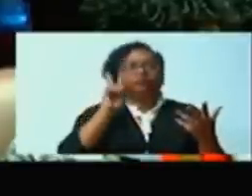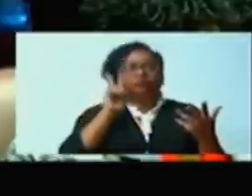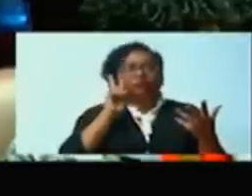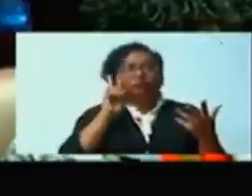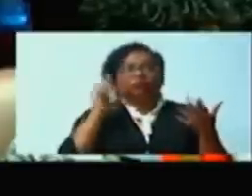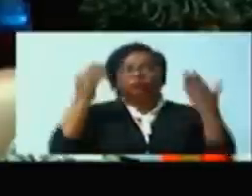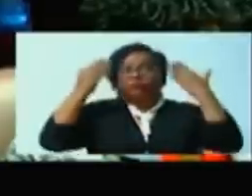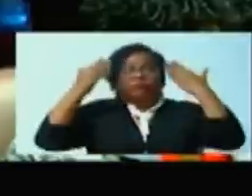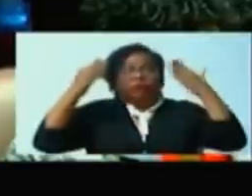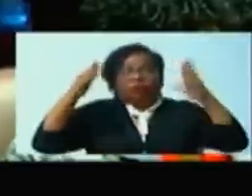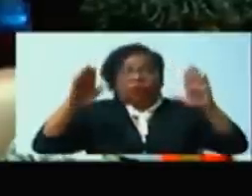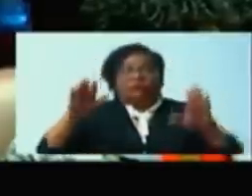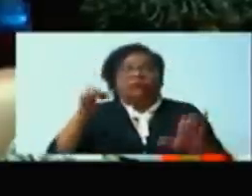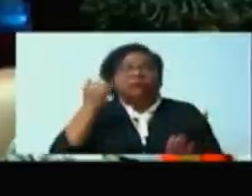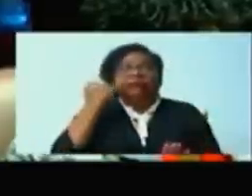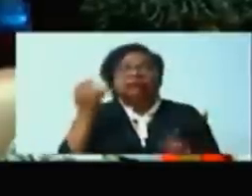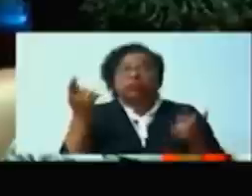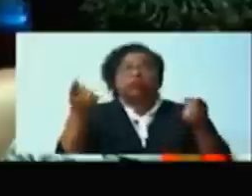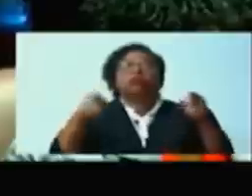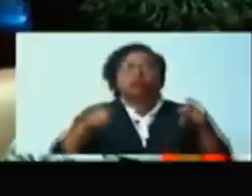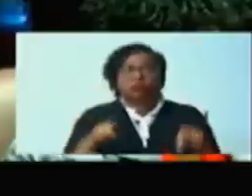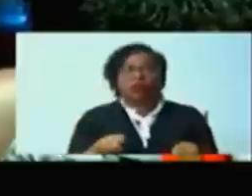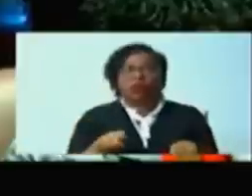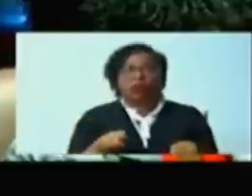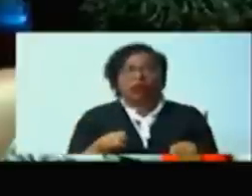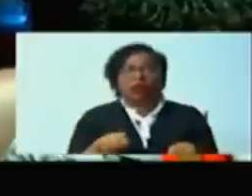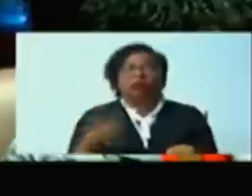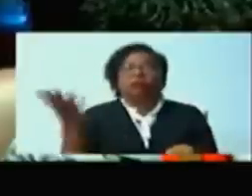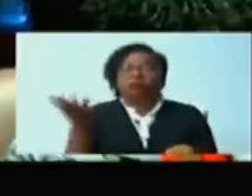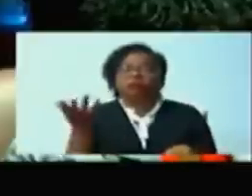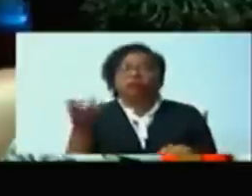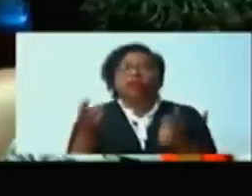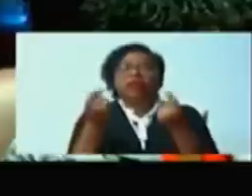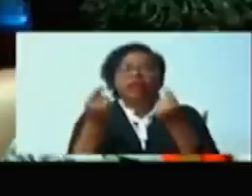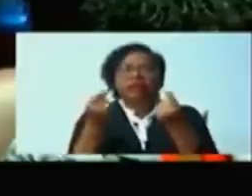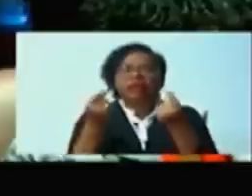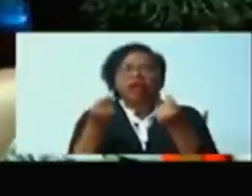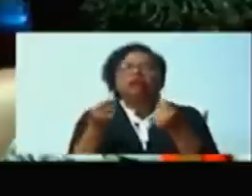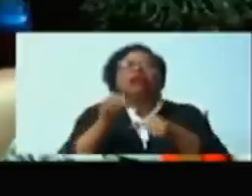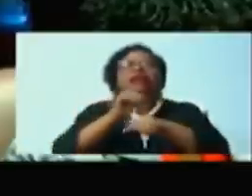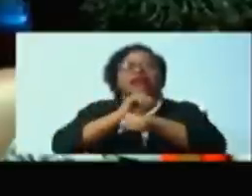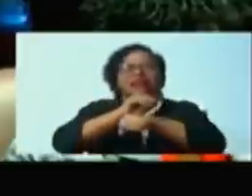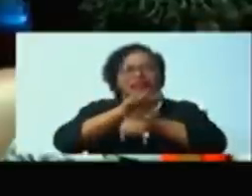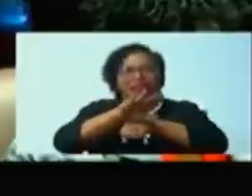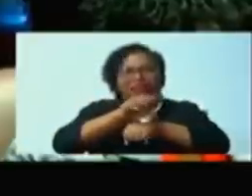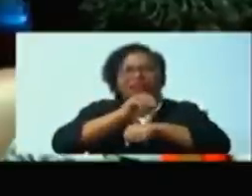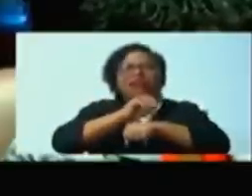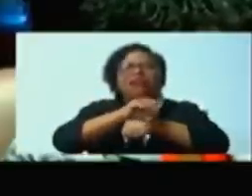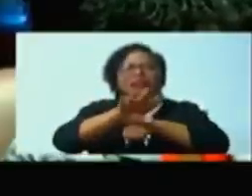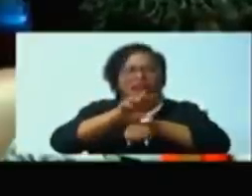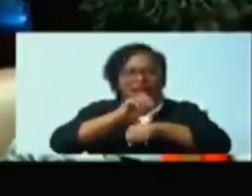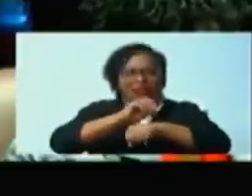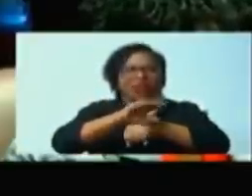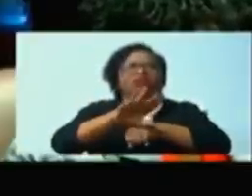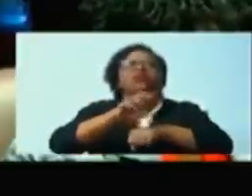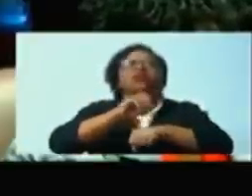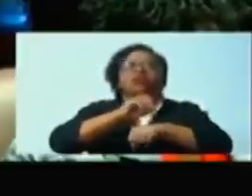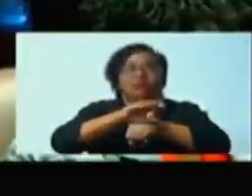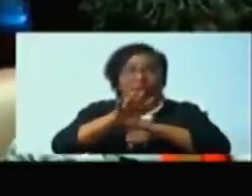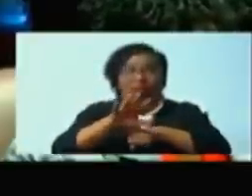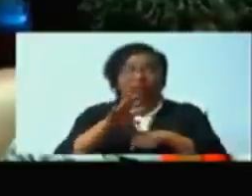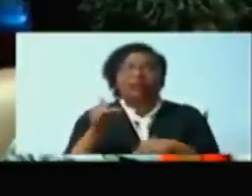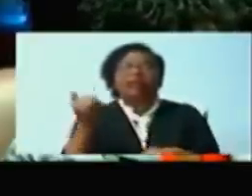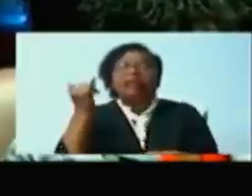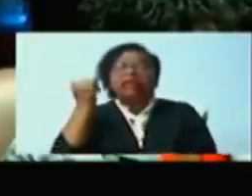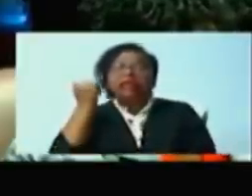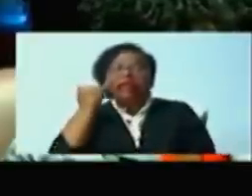existe por lo menos en mi caso hacerle una recomendación al pleno de este órgano de la cámara de diputados para en el sentido de que si